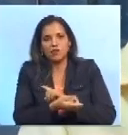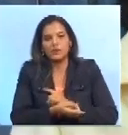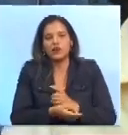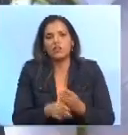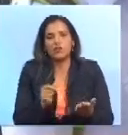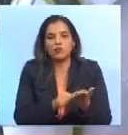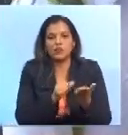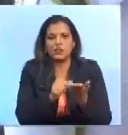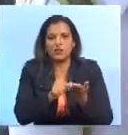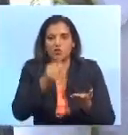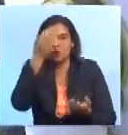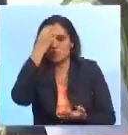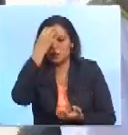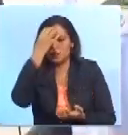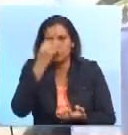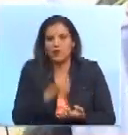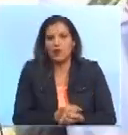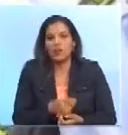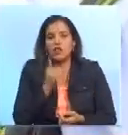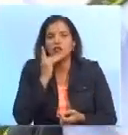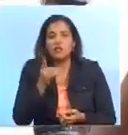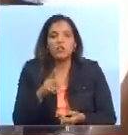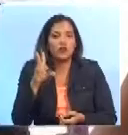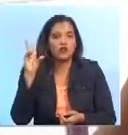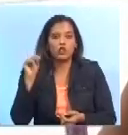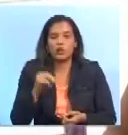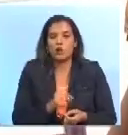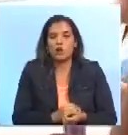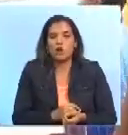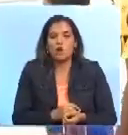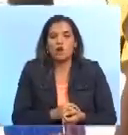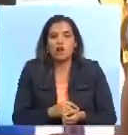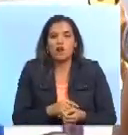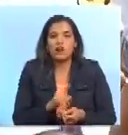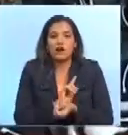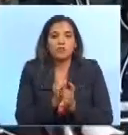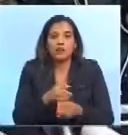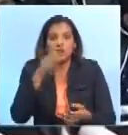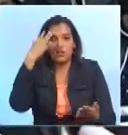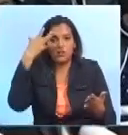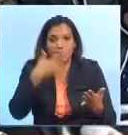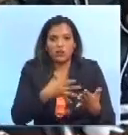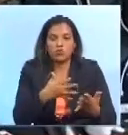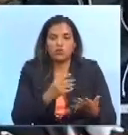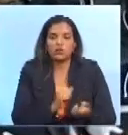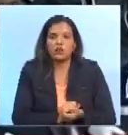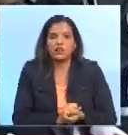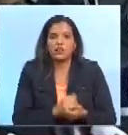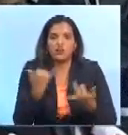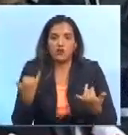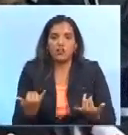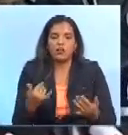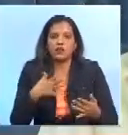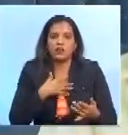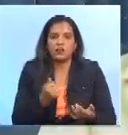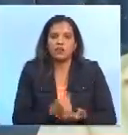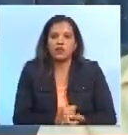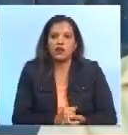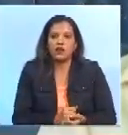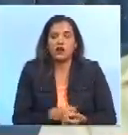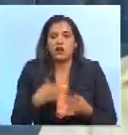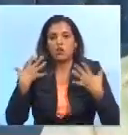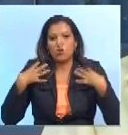Ministerio de Educación. Indicó que esto no afectará el proceso formativo de los que actualmente se educan en la institución.